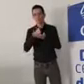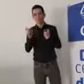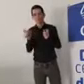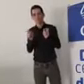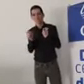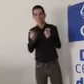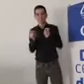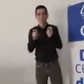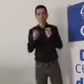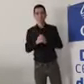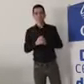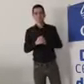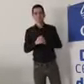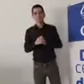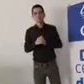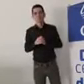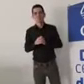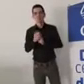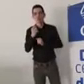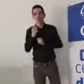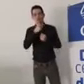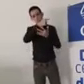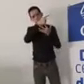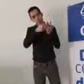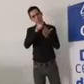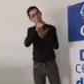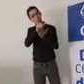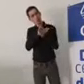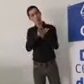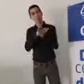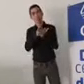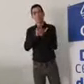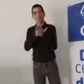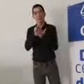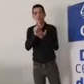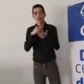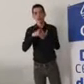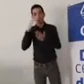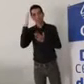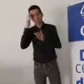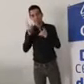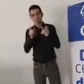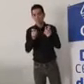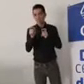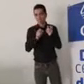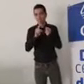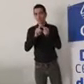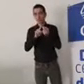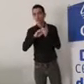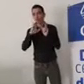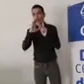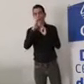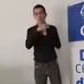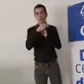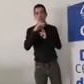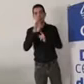amplia de derechos, la que me corresponde a mí liderar para este año desde el Consejo de Bogotá. Y como joven, también marcar un hito. No había